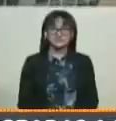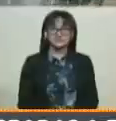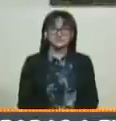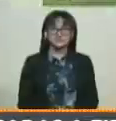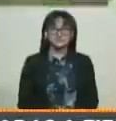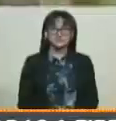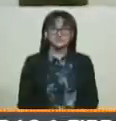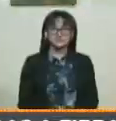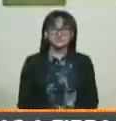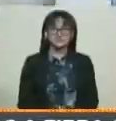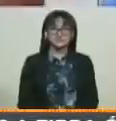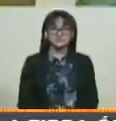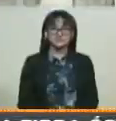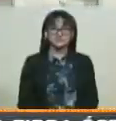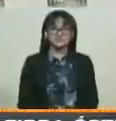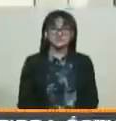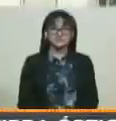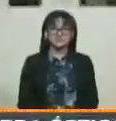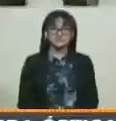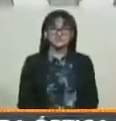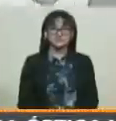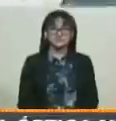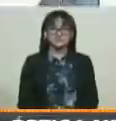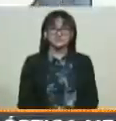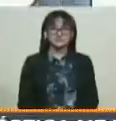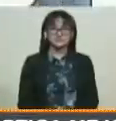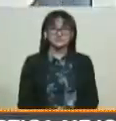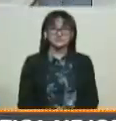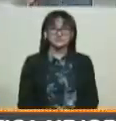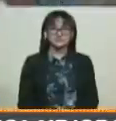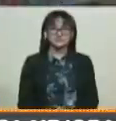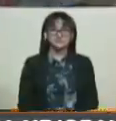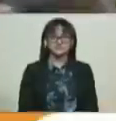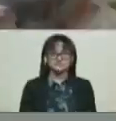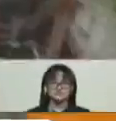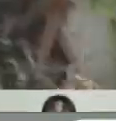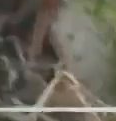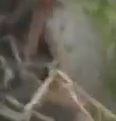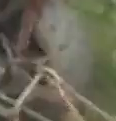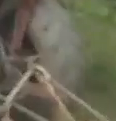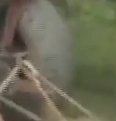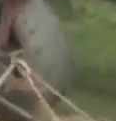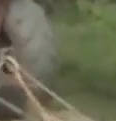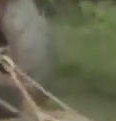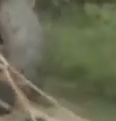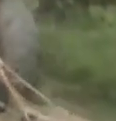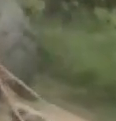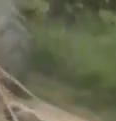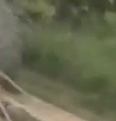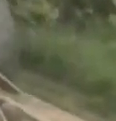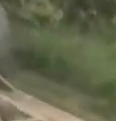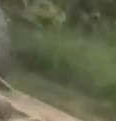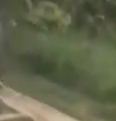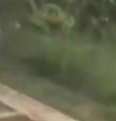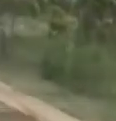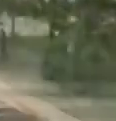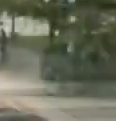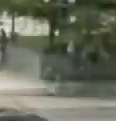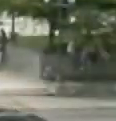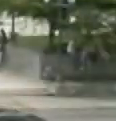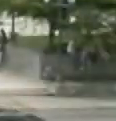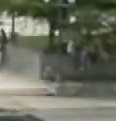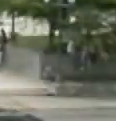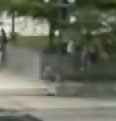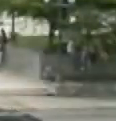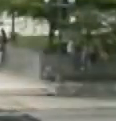caracas de san felipe en el estado yaracuy a donde acaba de llegar el candidato por el frente amplio